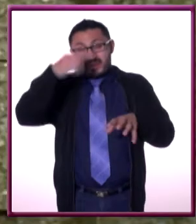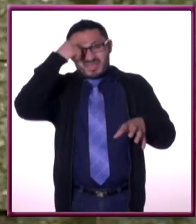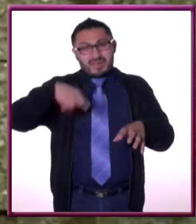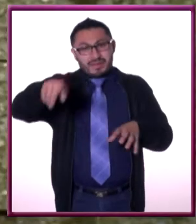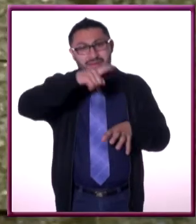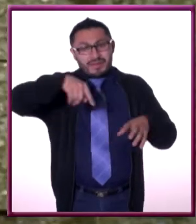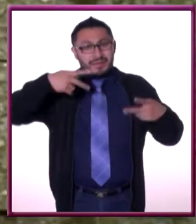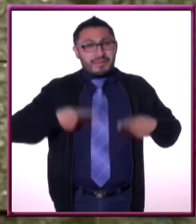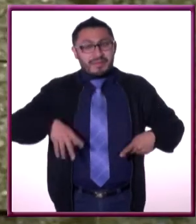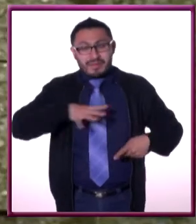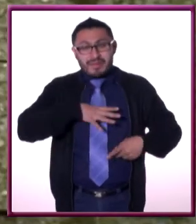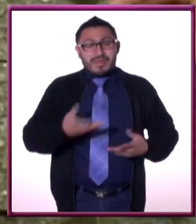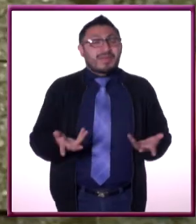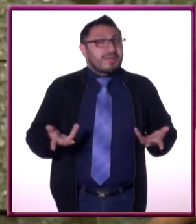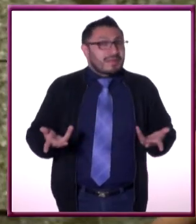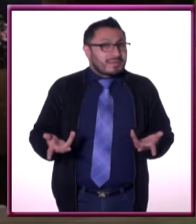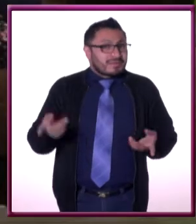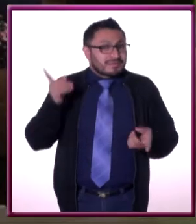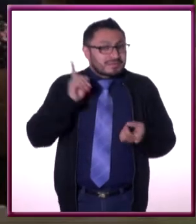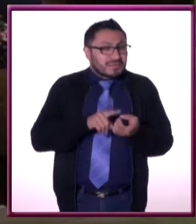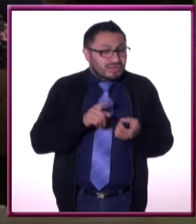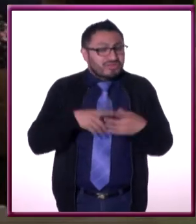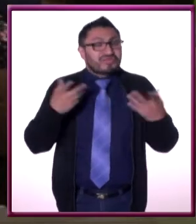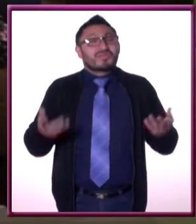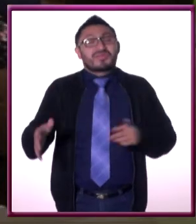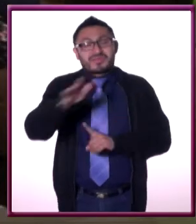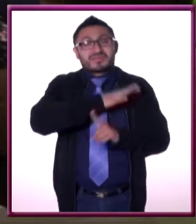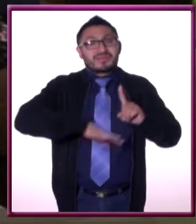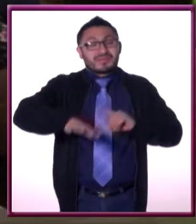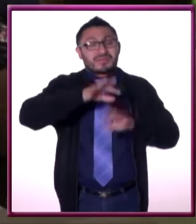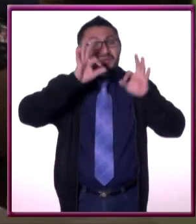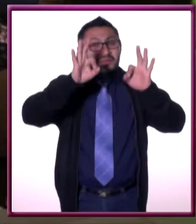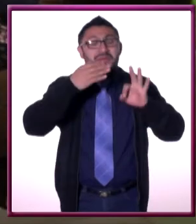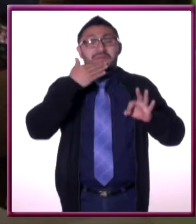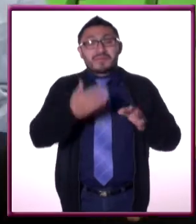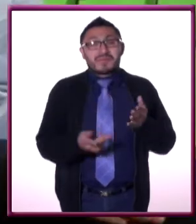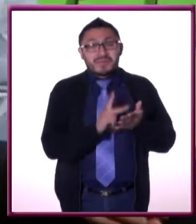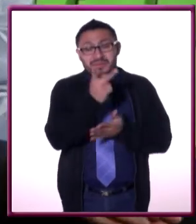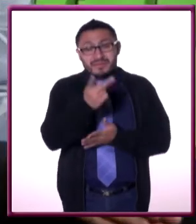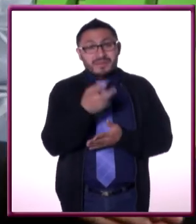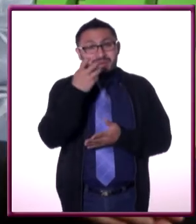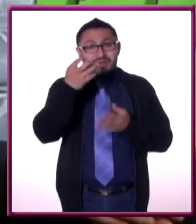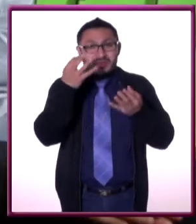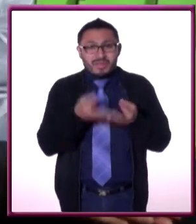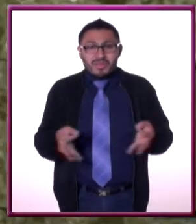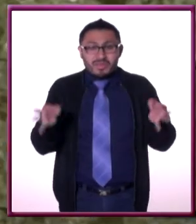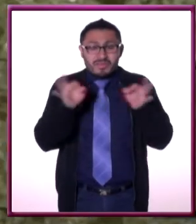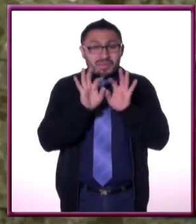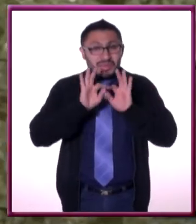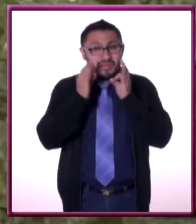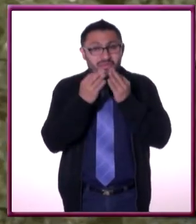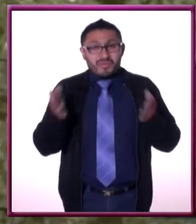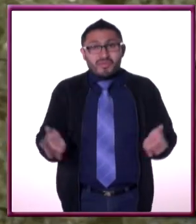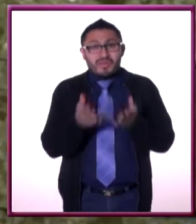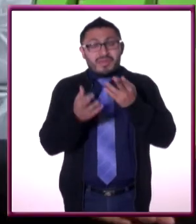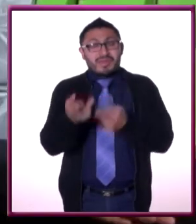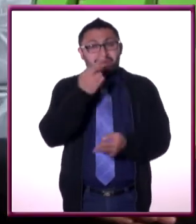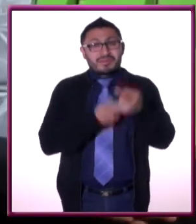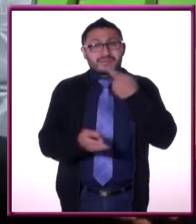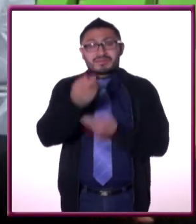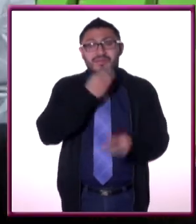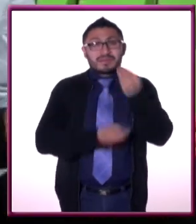esta disponibilidad con lo que está en su localidad. Esto también es una forma de impulsar que Claro. regresemos a